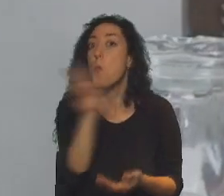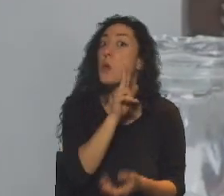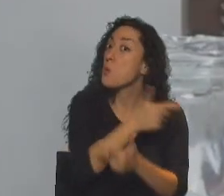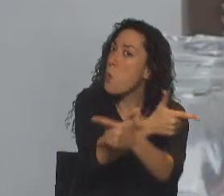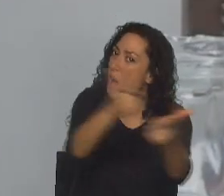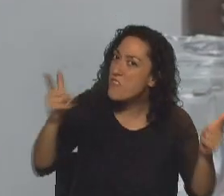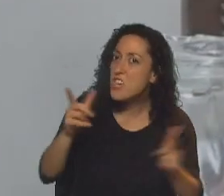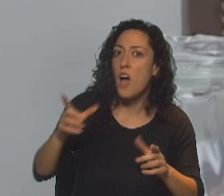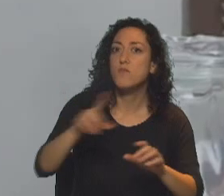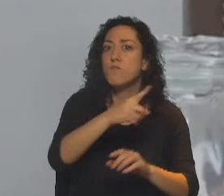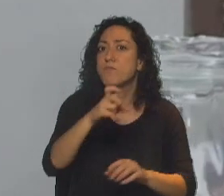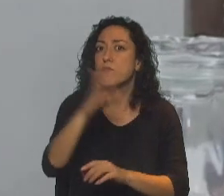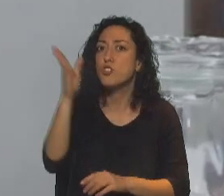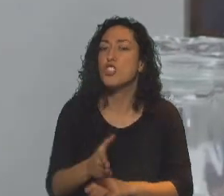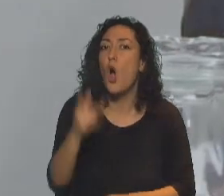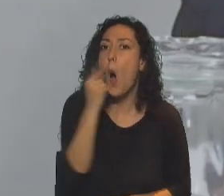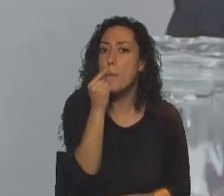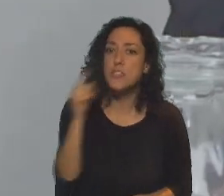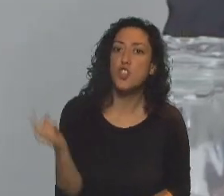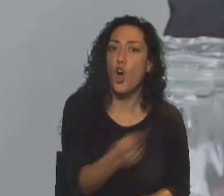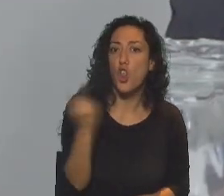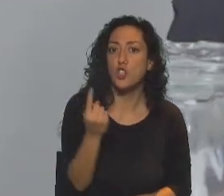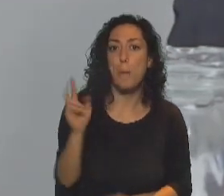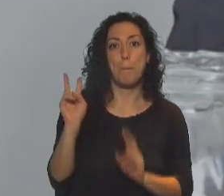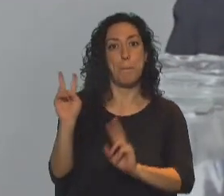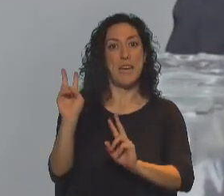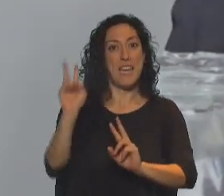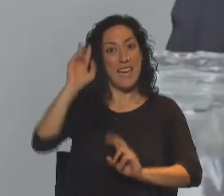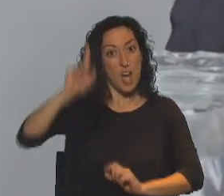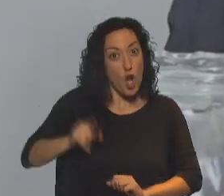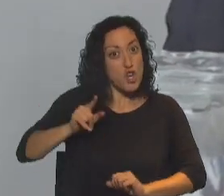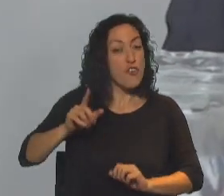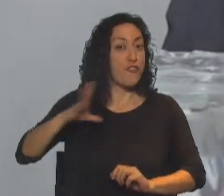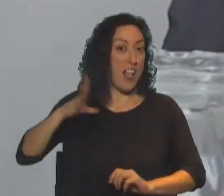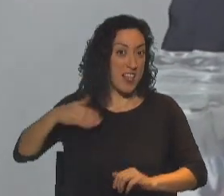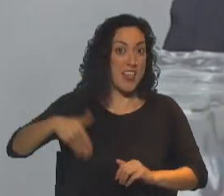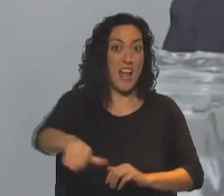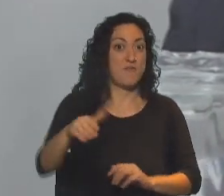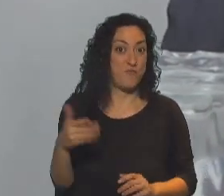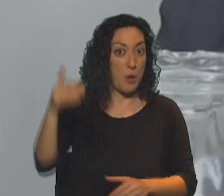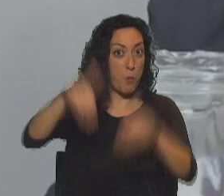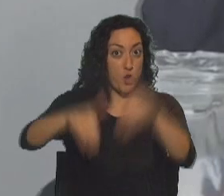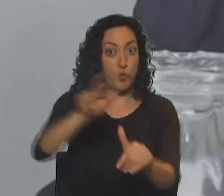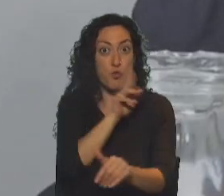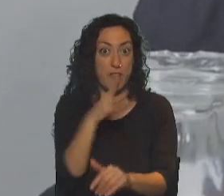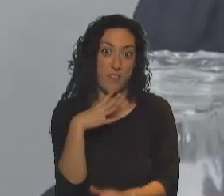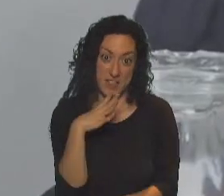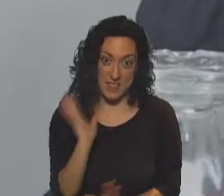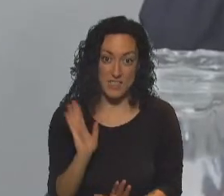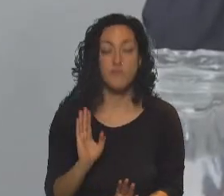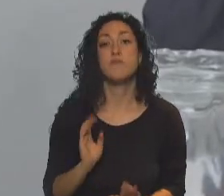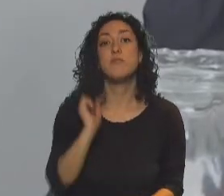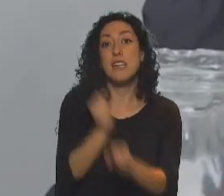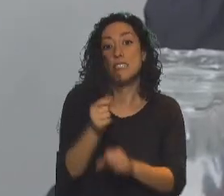todos hombres. Todavía no había llegado a Perón con el voto femenino. Así que, miren chicos, chicas, estábamos todos